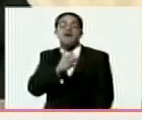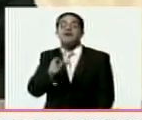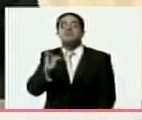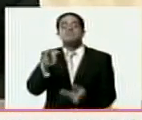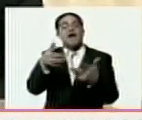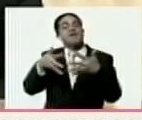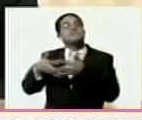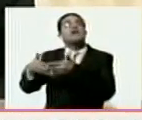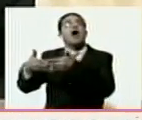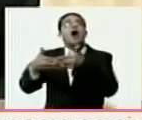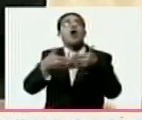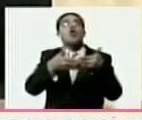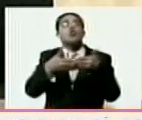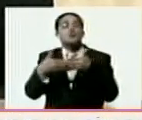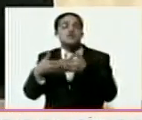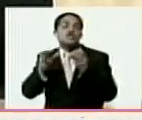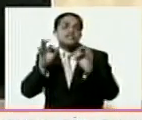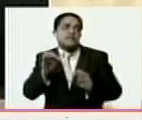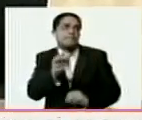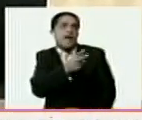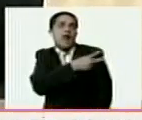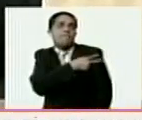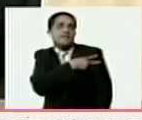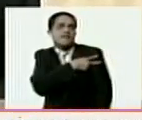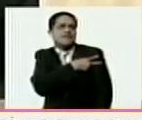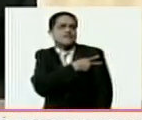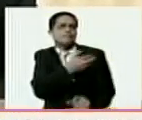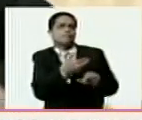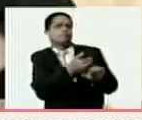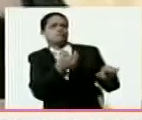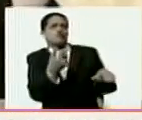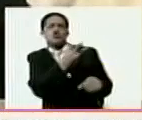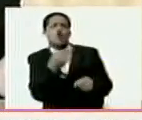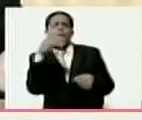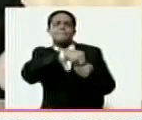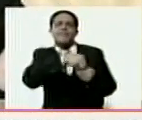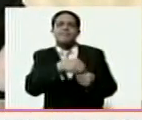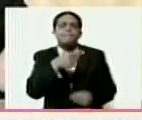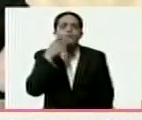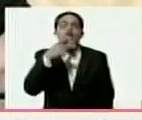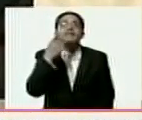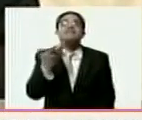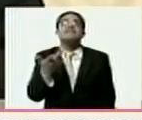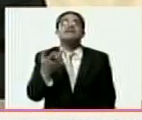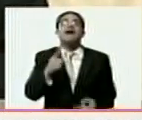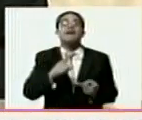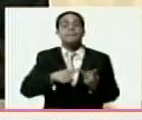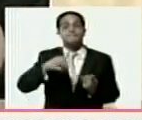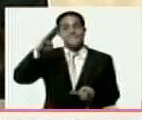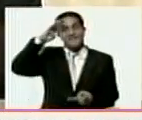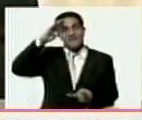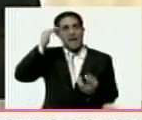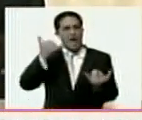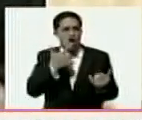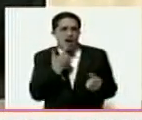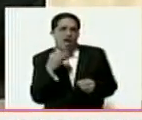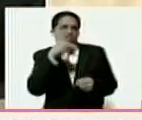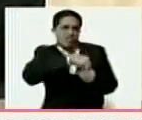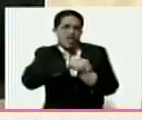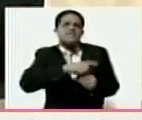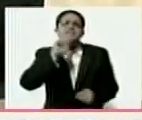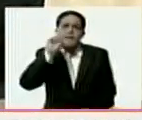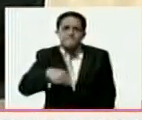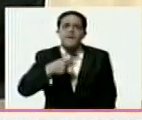Unidos siempre los almirantes se han mantenido al margen de la política, los militares, ahora el señor Foller es un vocero